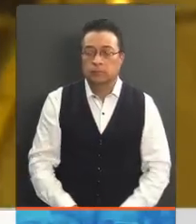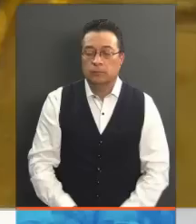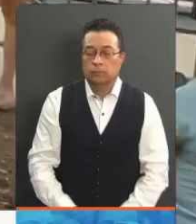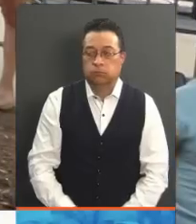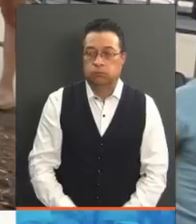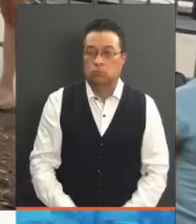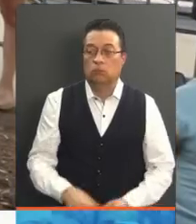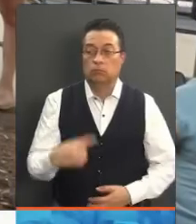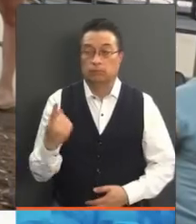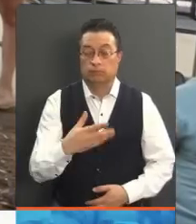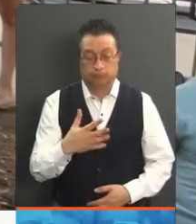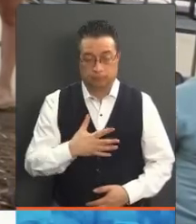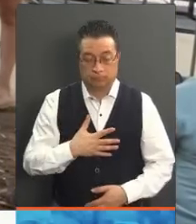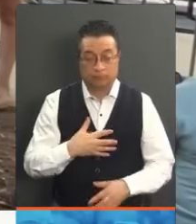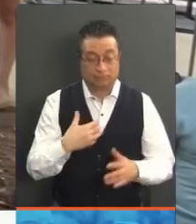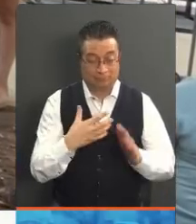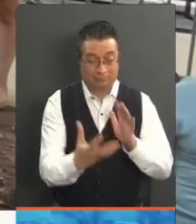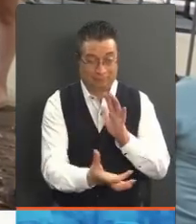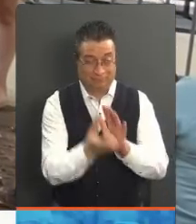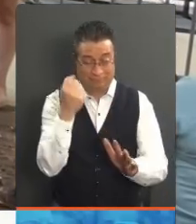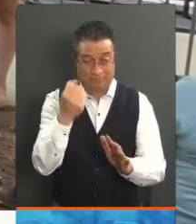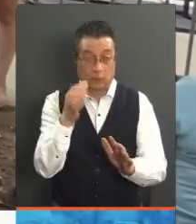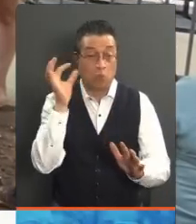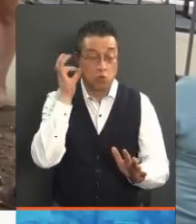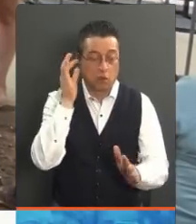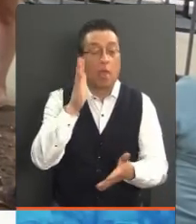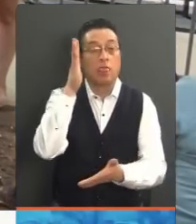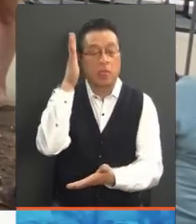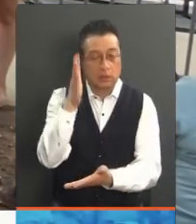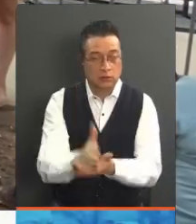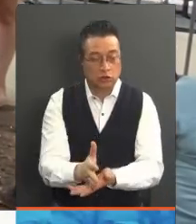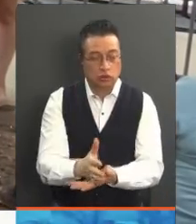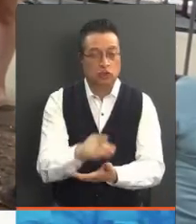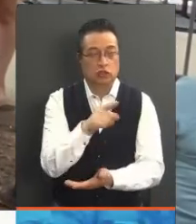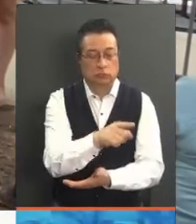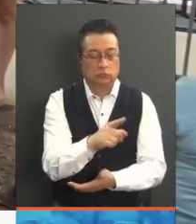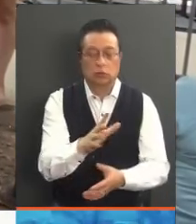Estamos quitándole a las mujeres la decisión de cómo simplemente